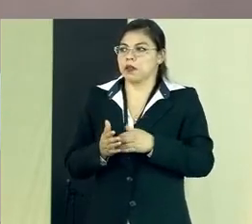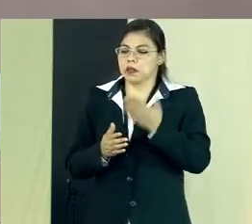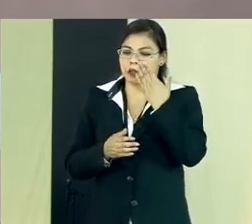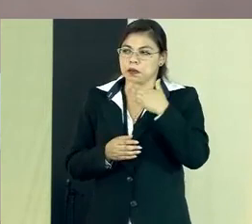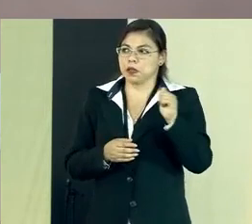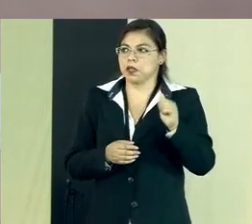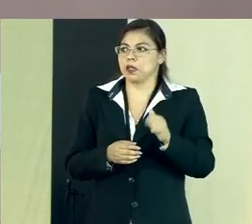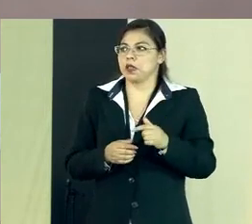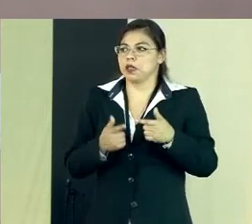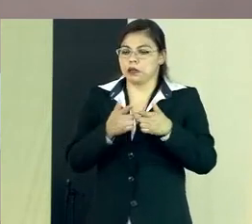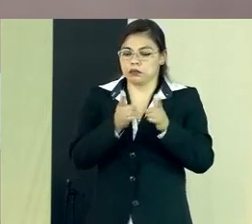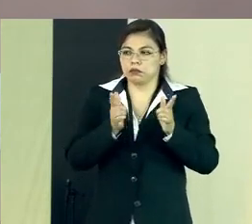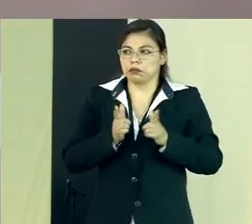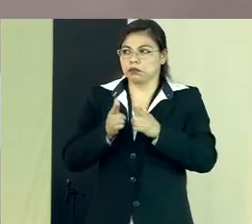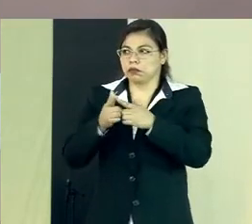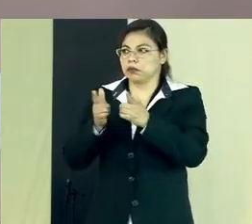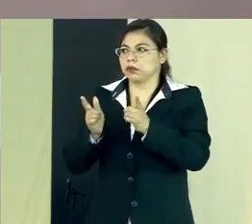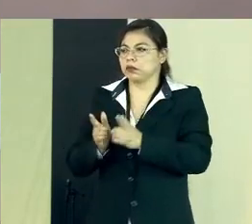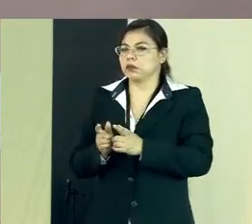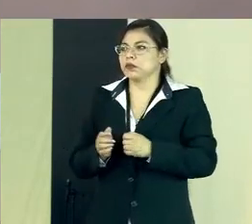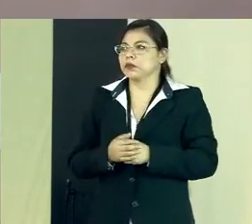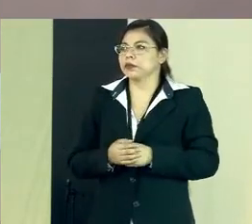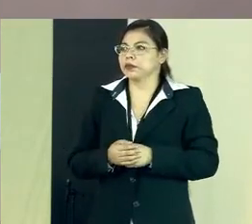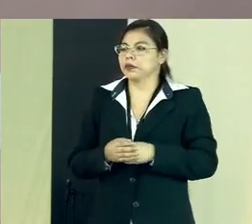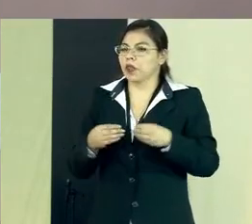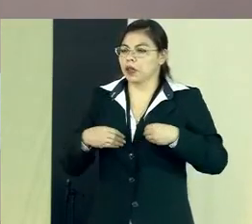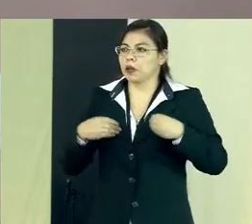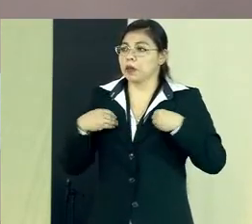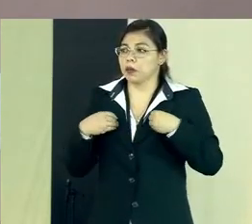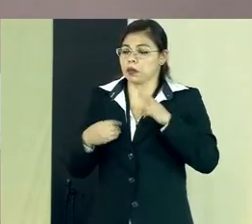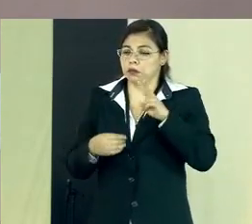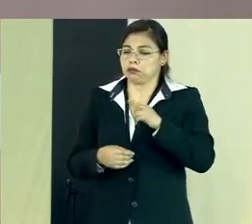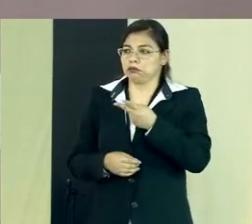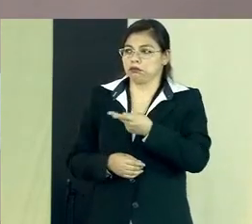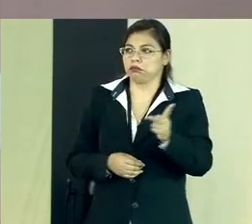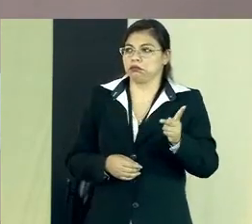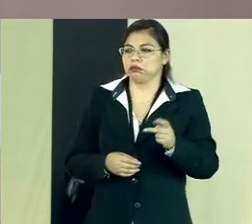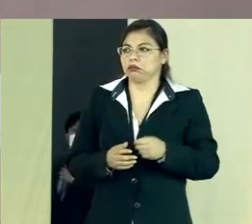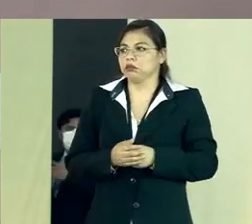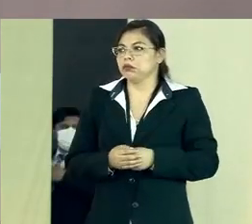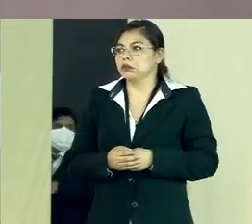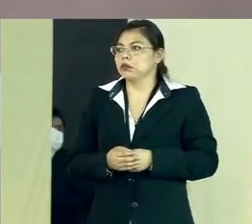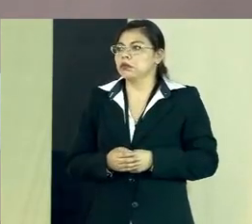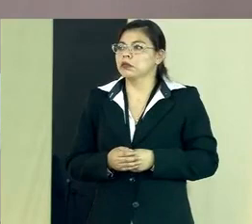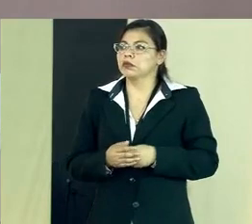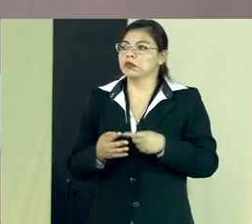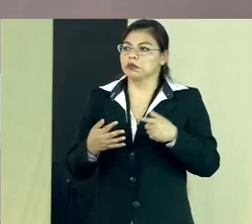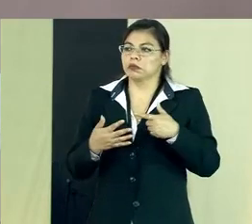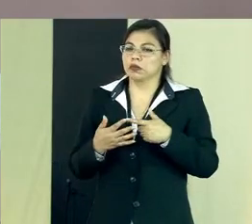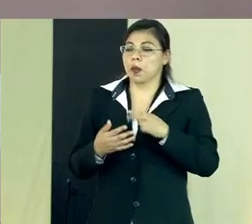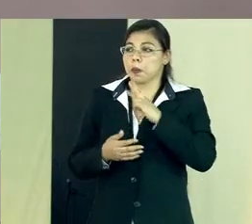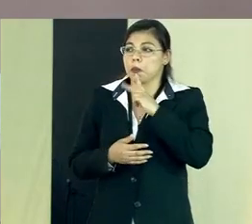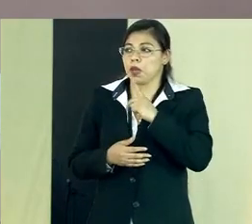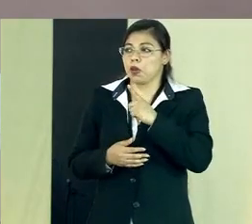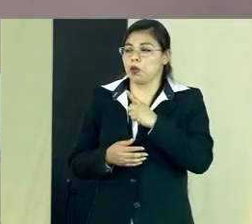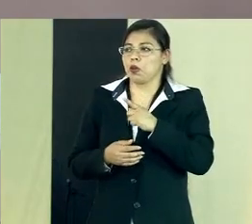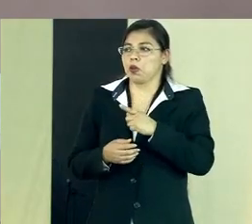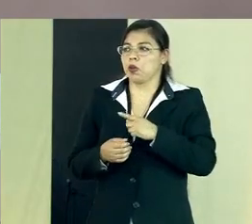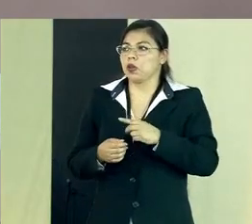ciertos grupos que viven en general en la pobreza para lograr un mejor estado de salud